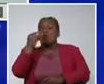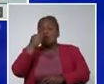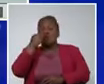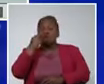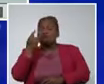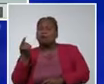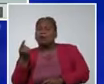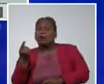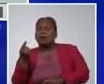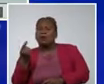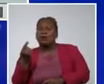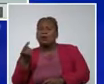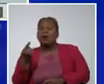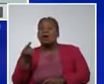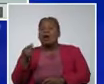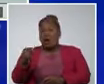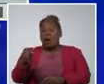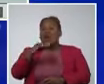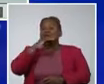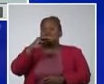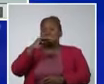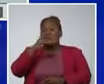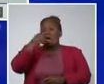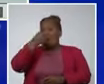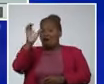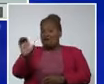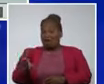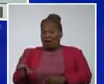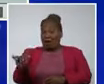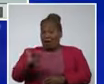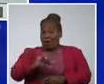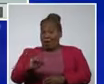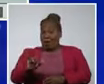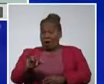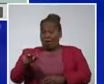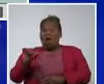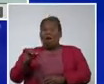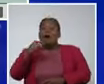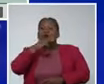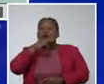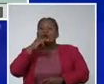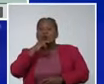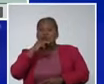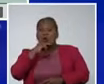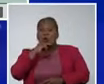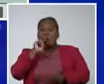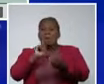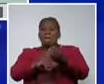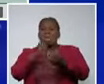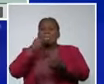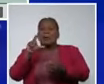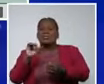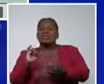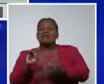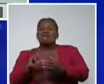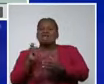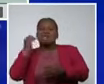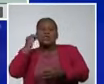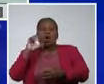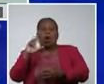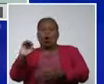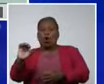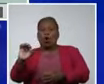también África, y en rojo el Pacífico Occidental. Ahí, de manera